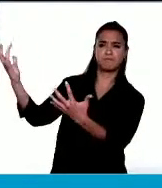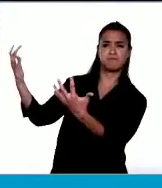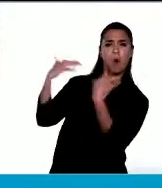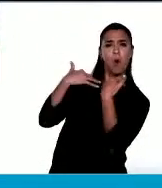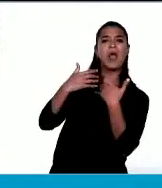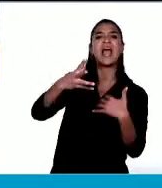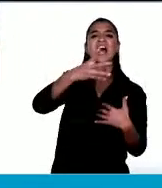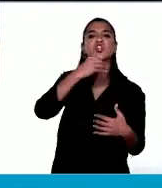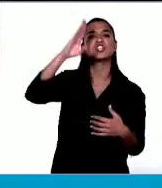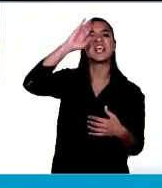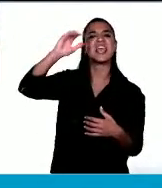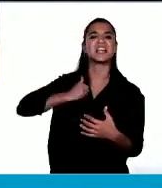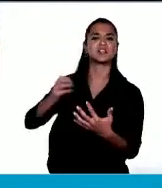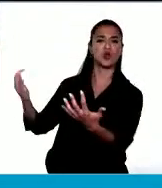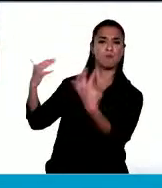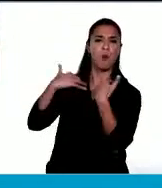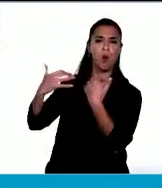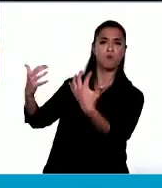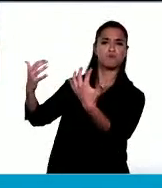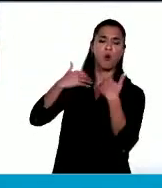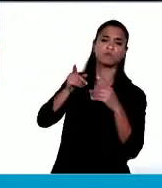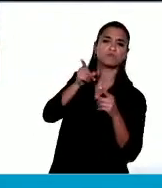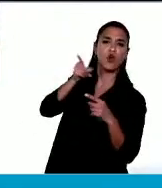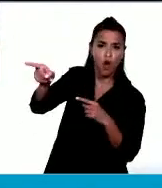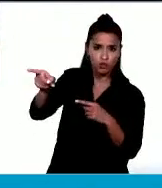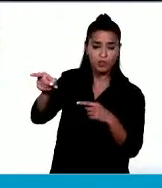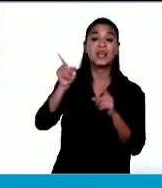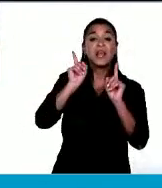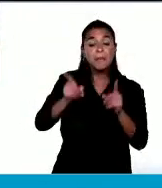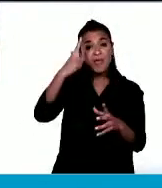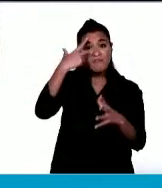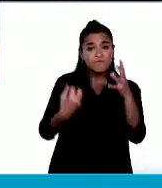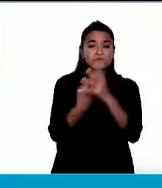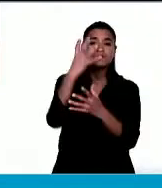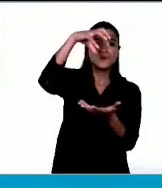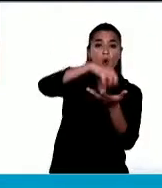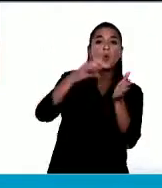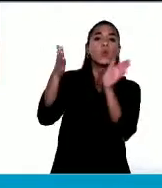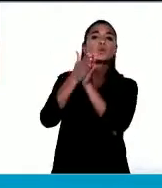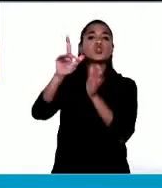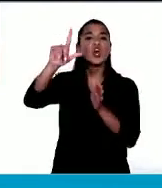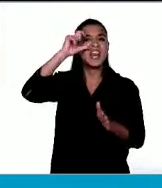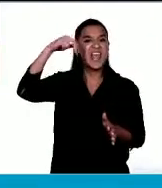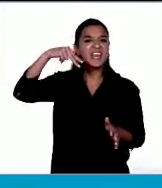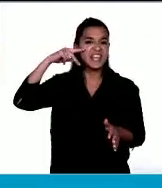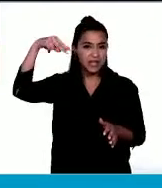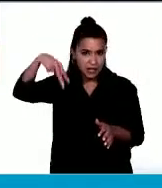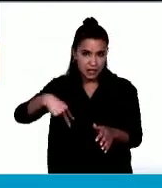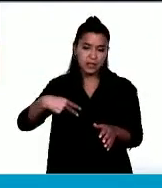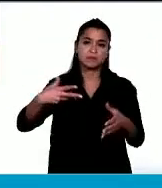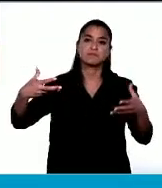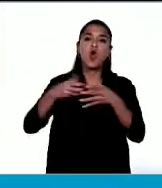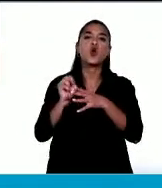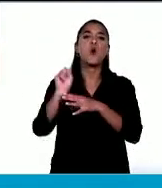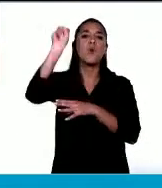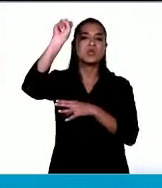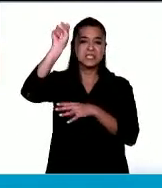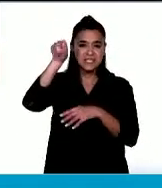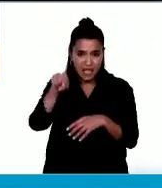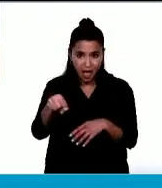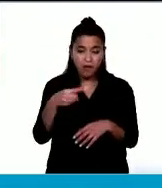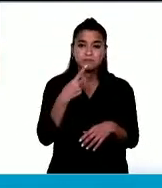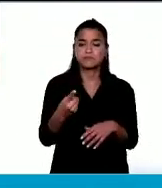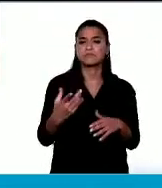ejércitos imperialistas y al mismo tiempo fue fundador, junto a Lenin, de la Internacional Comunista, el punto más alto de la